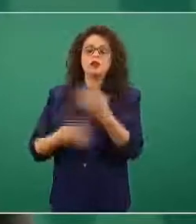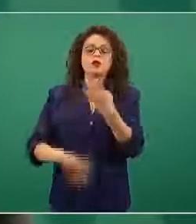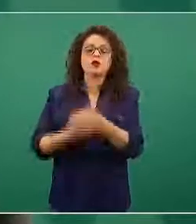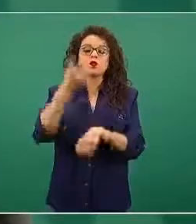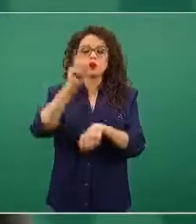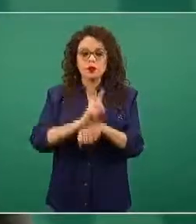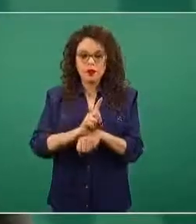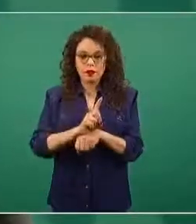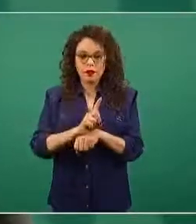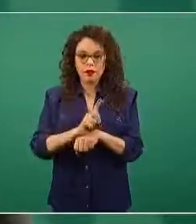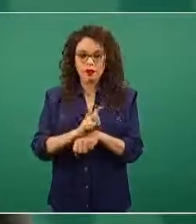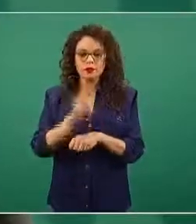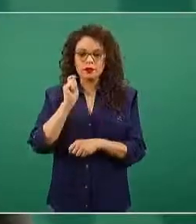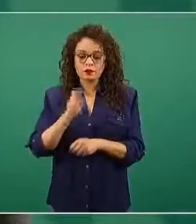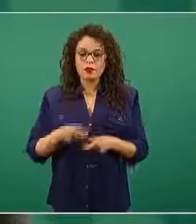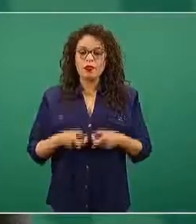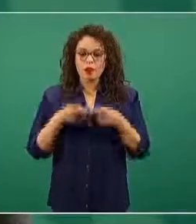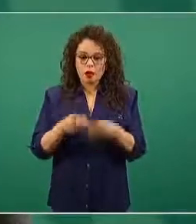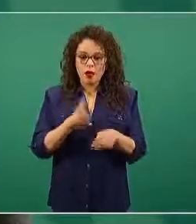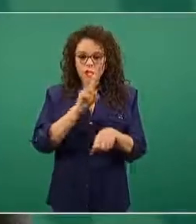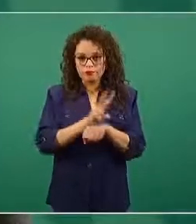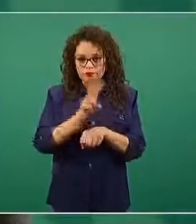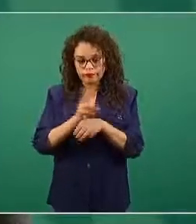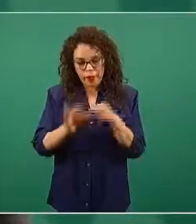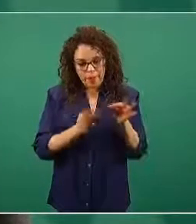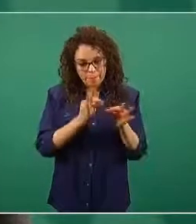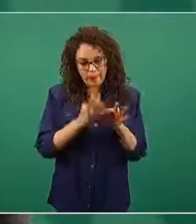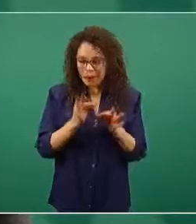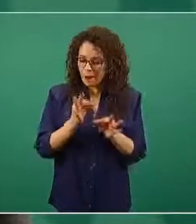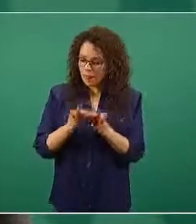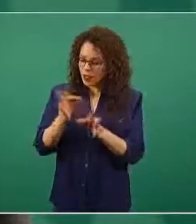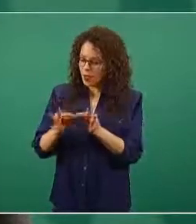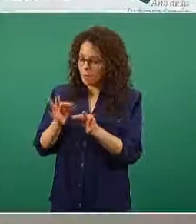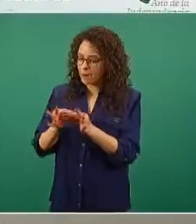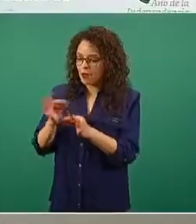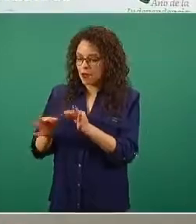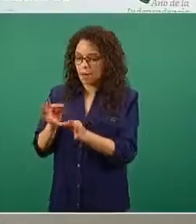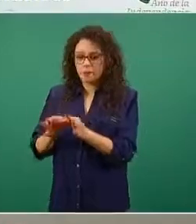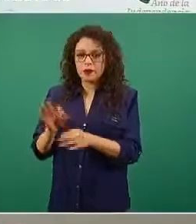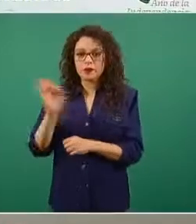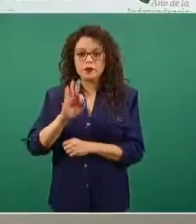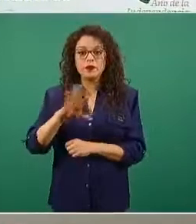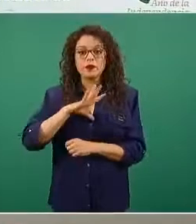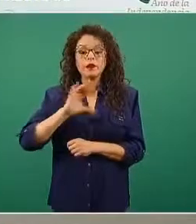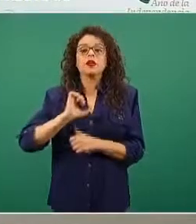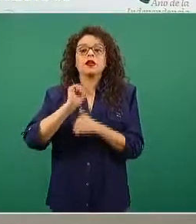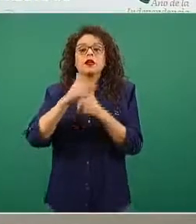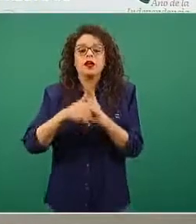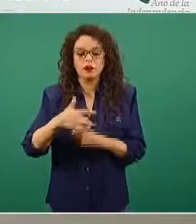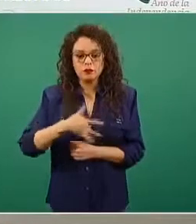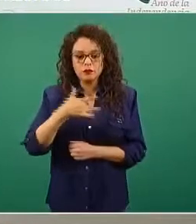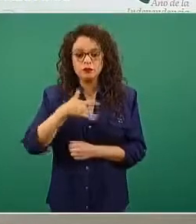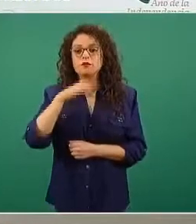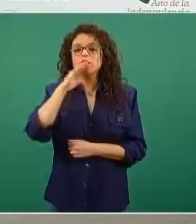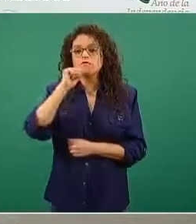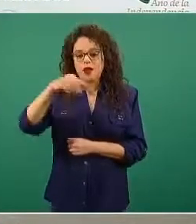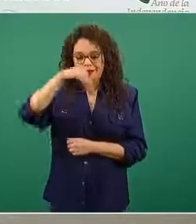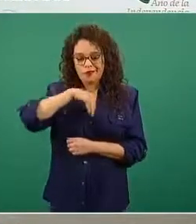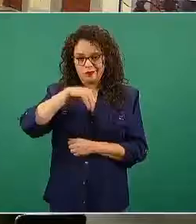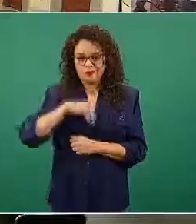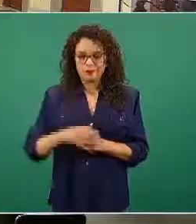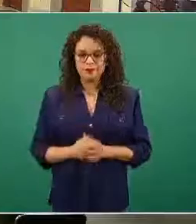que estar dando el seguimiento puntual para ver si en un momento se generan los signos y los síntomas. ¿Sí? Muy